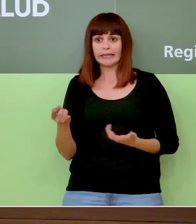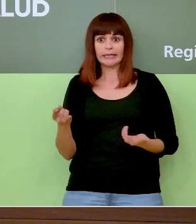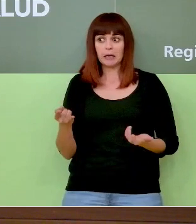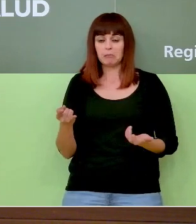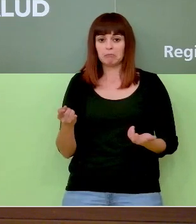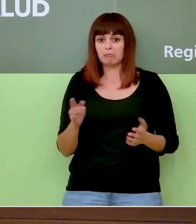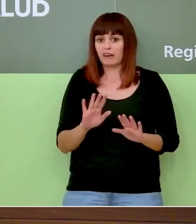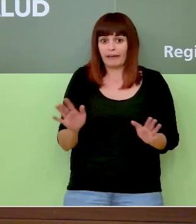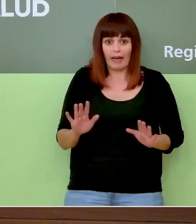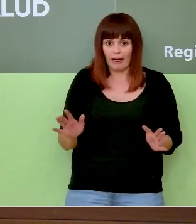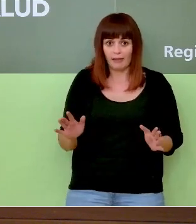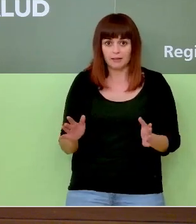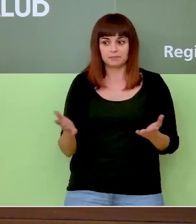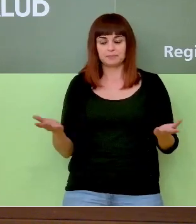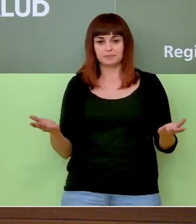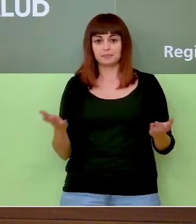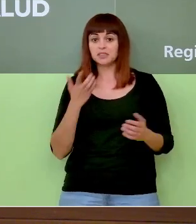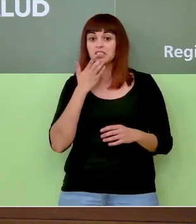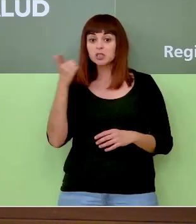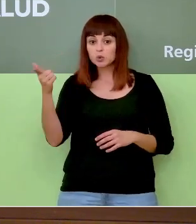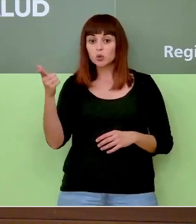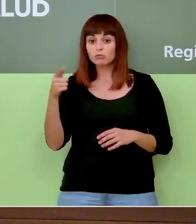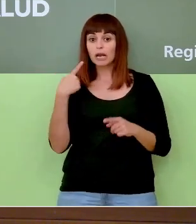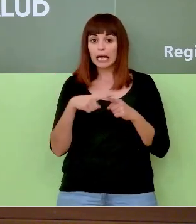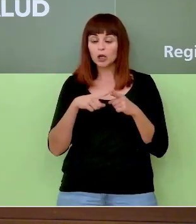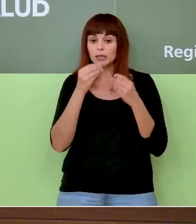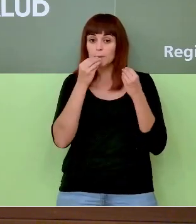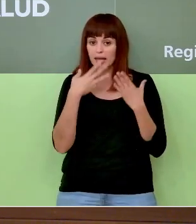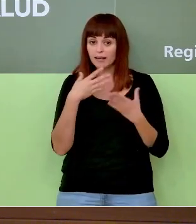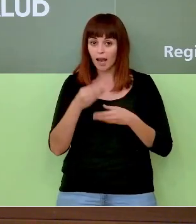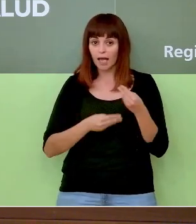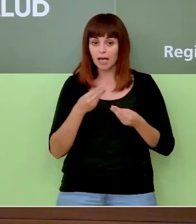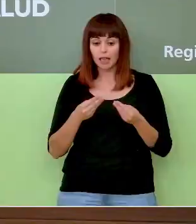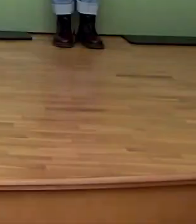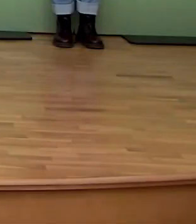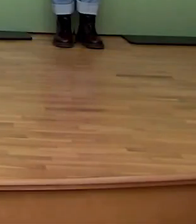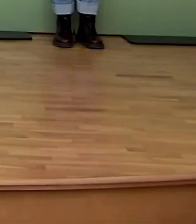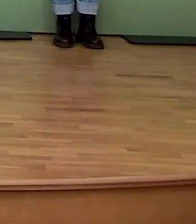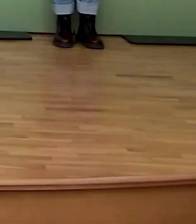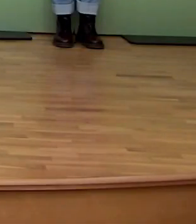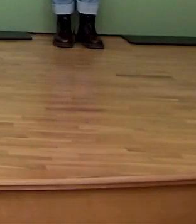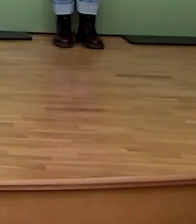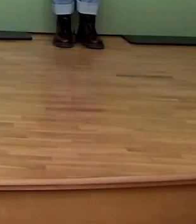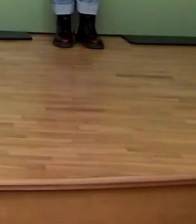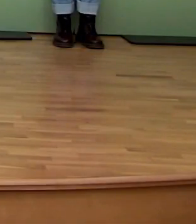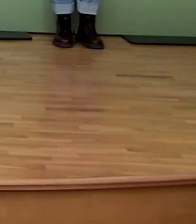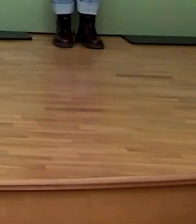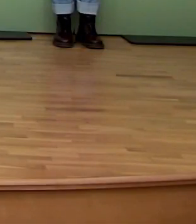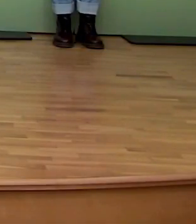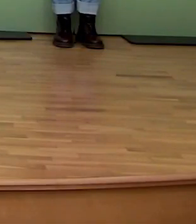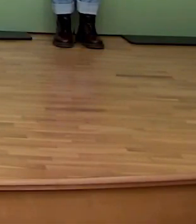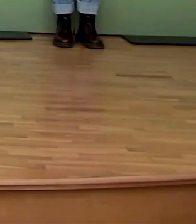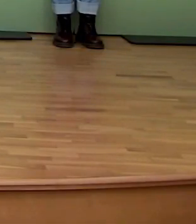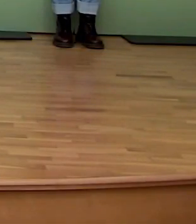es nada si tú haces las cosas como tienes que hacerlas. ¿Creen que ha funcionado las